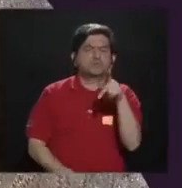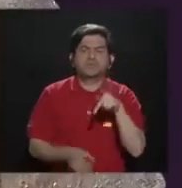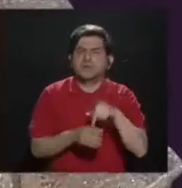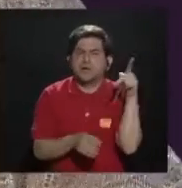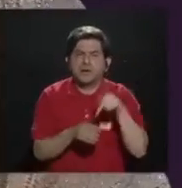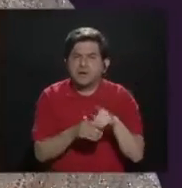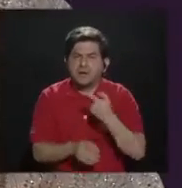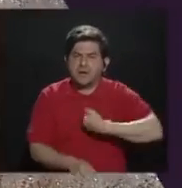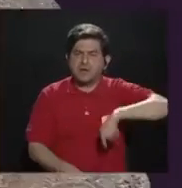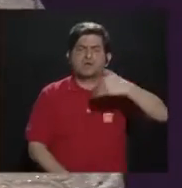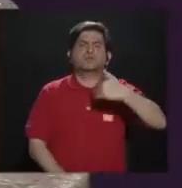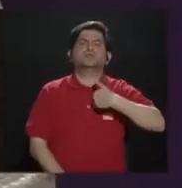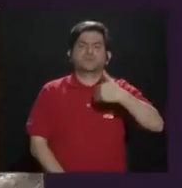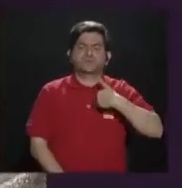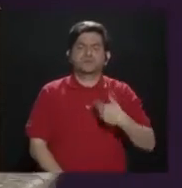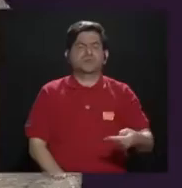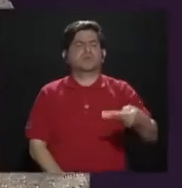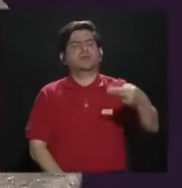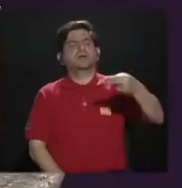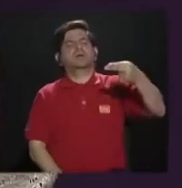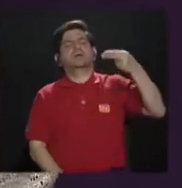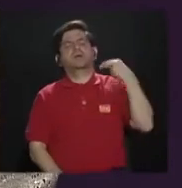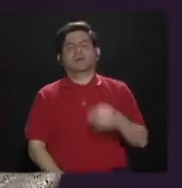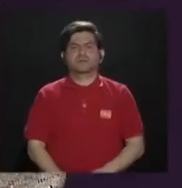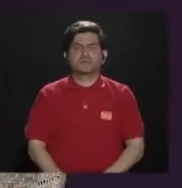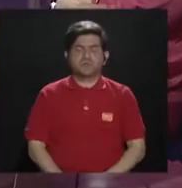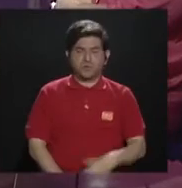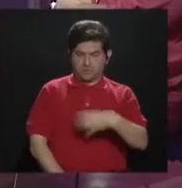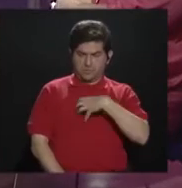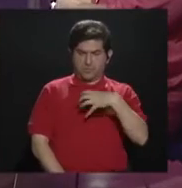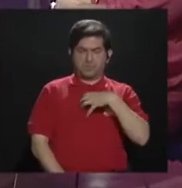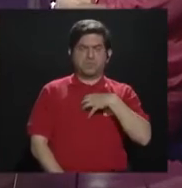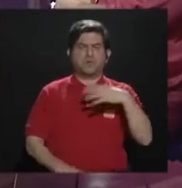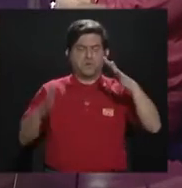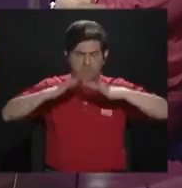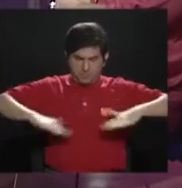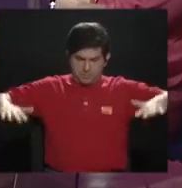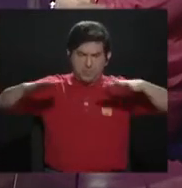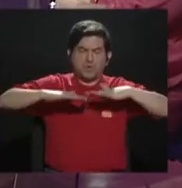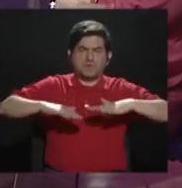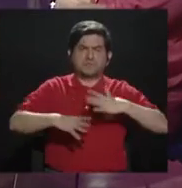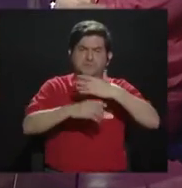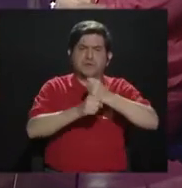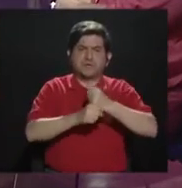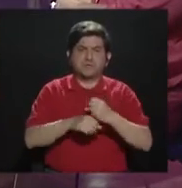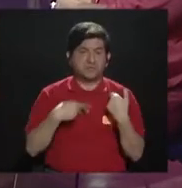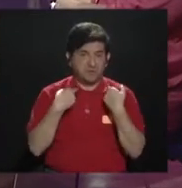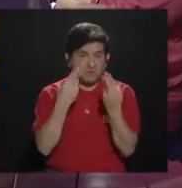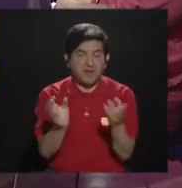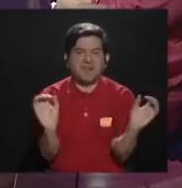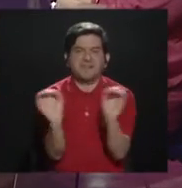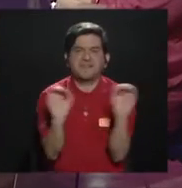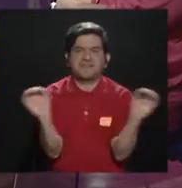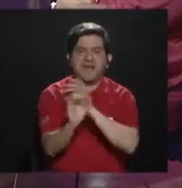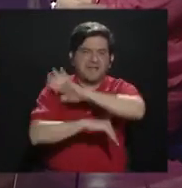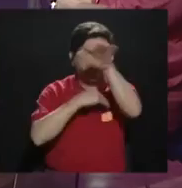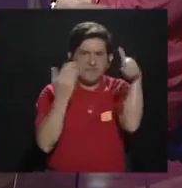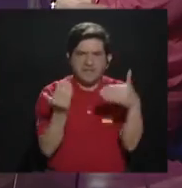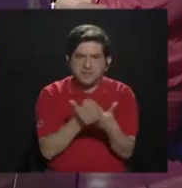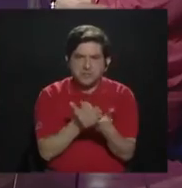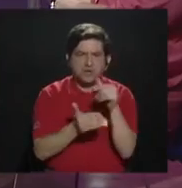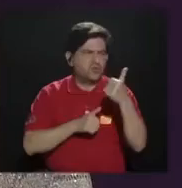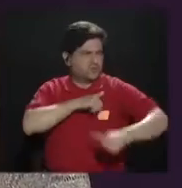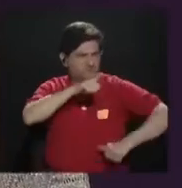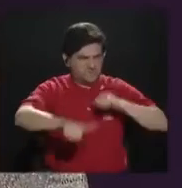participar? Nosotros hemos tenido históricamente que generar nuestros propios espacios, porque nada ha sido regalado, todo ha sido